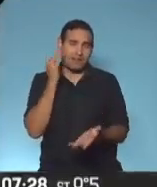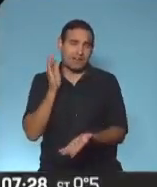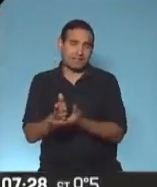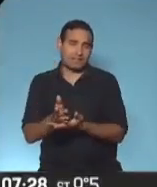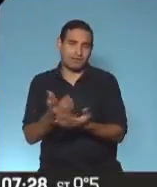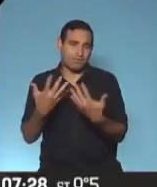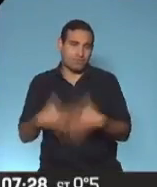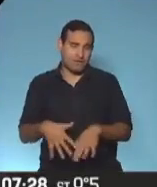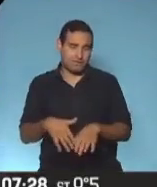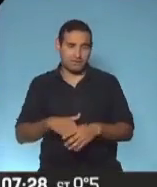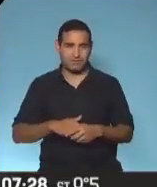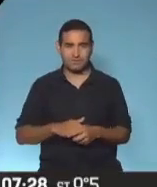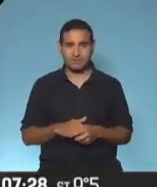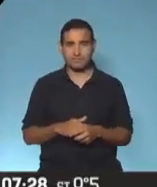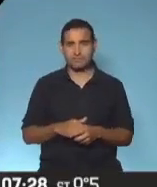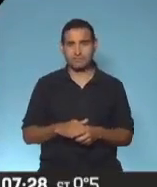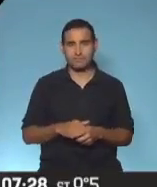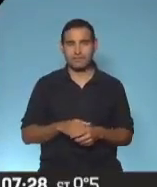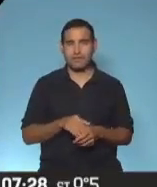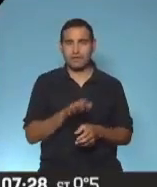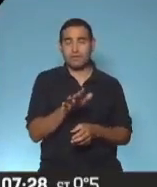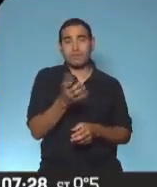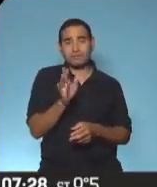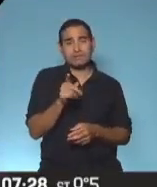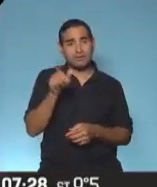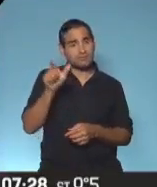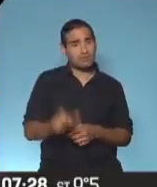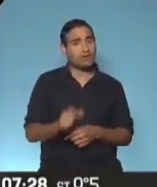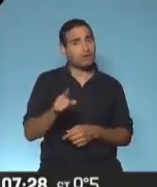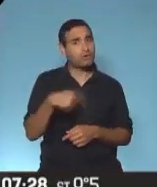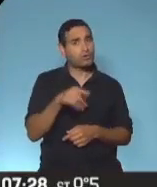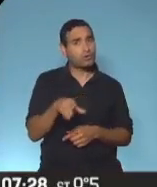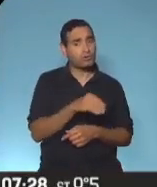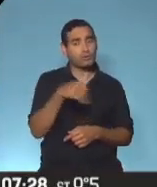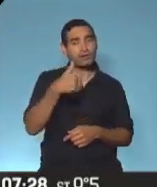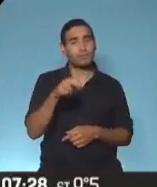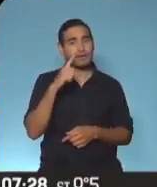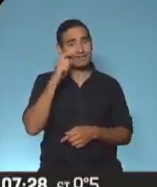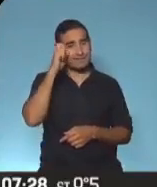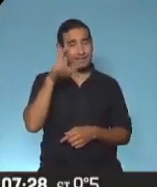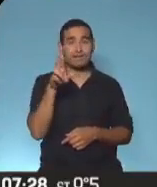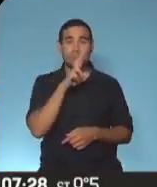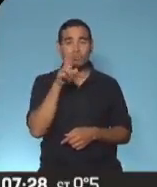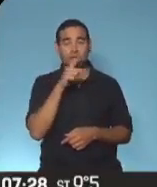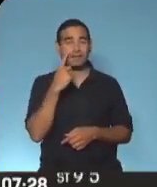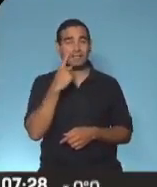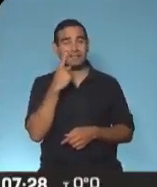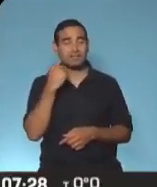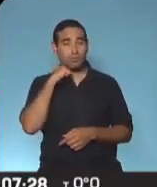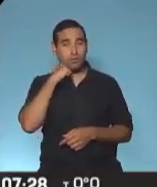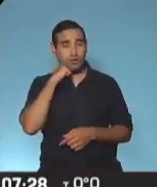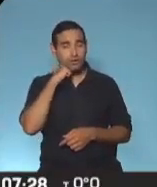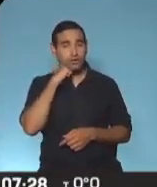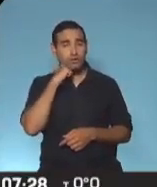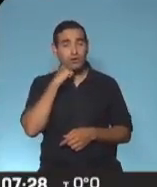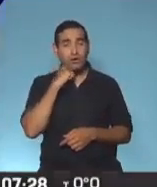Néstor, esto no puede, capaz que no escapa a que signifique un caso ejemplificador, porque Mariel Fernández, la intendenta de Moreno,